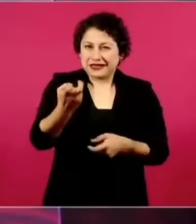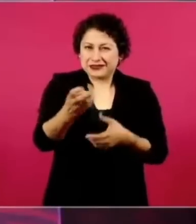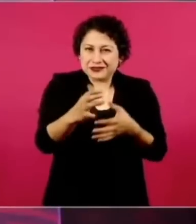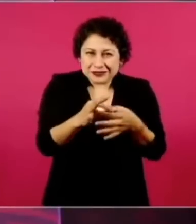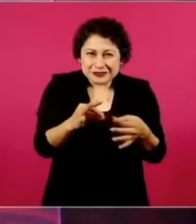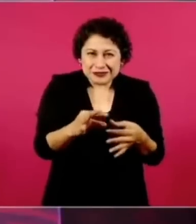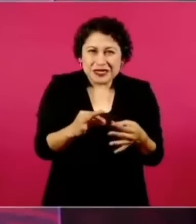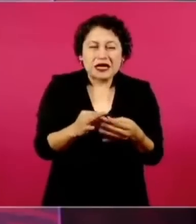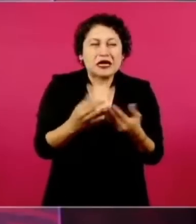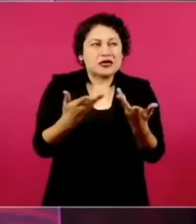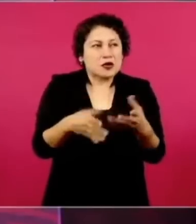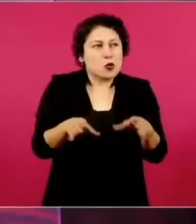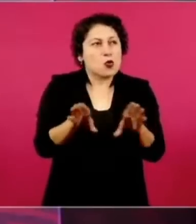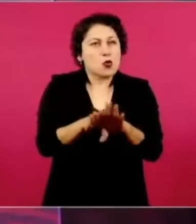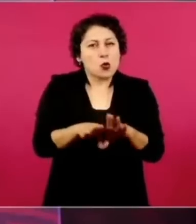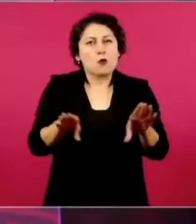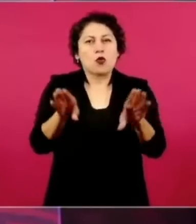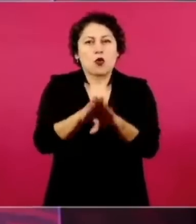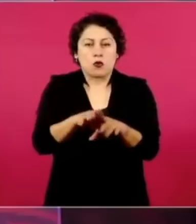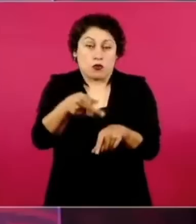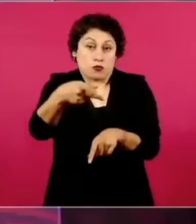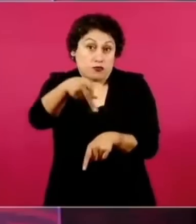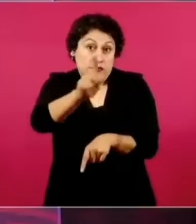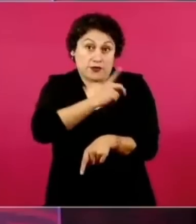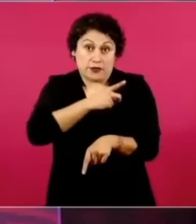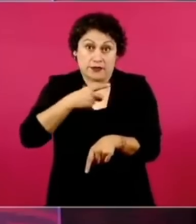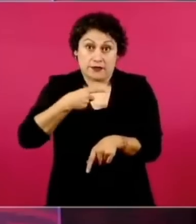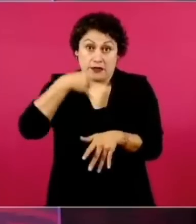Pero investigar